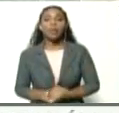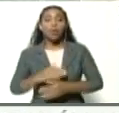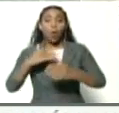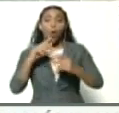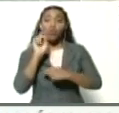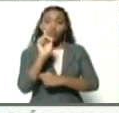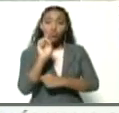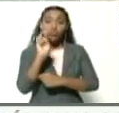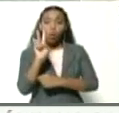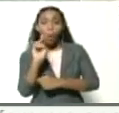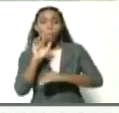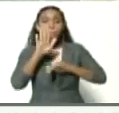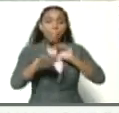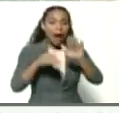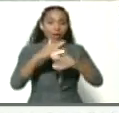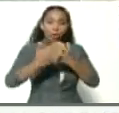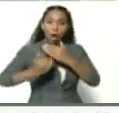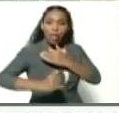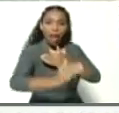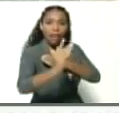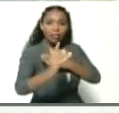dos pasos adelante.